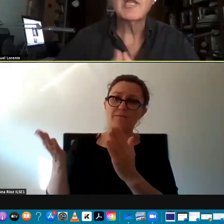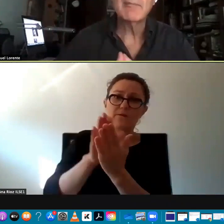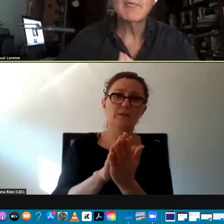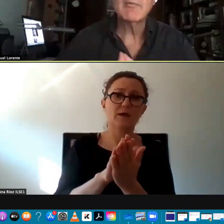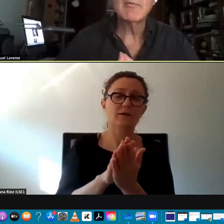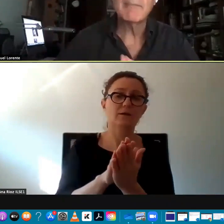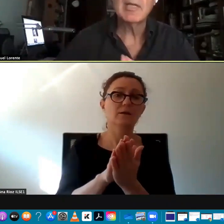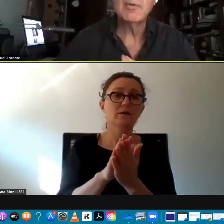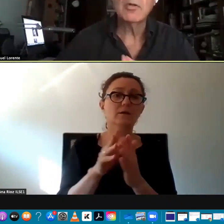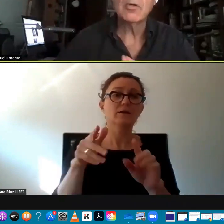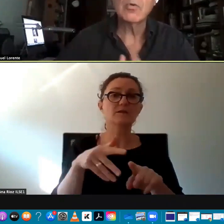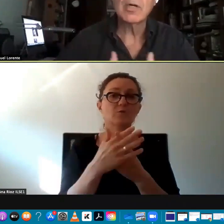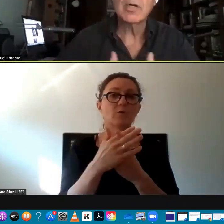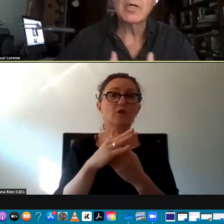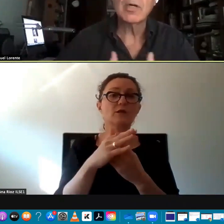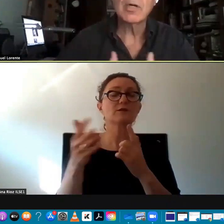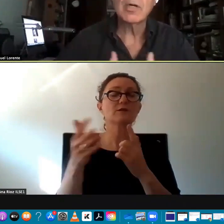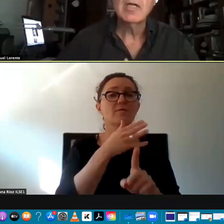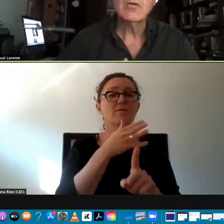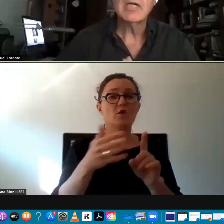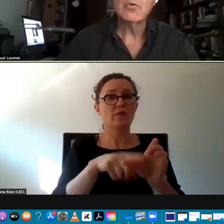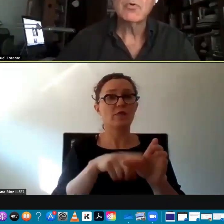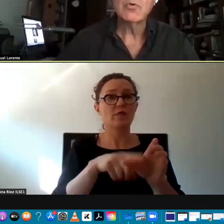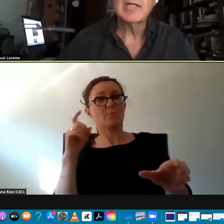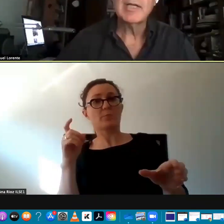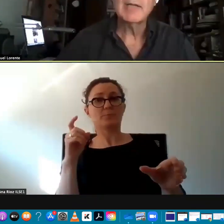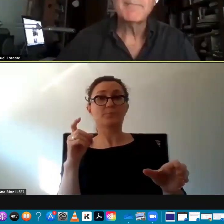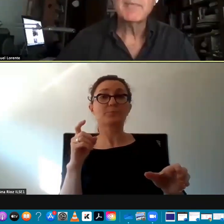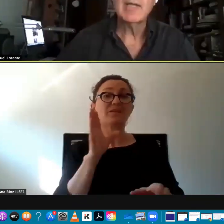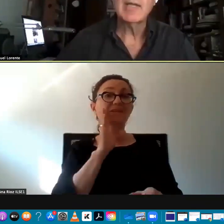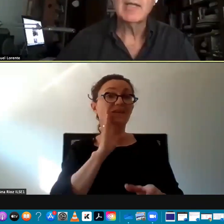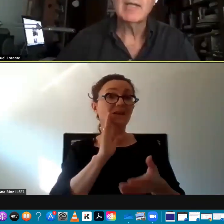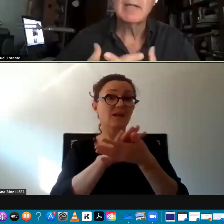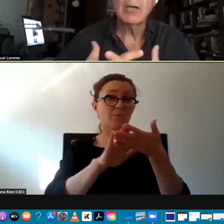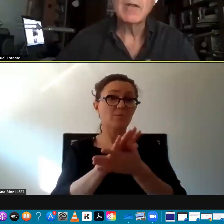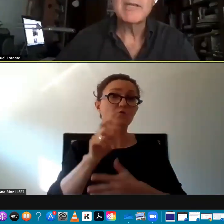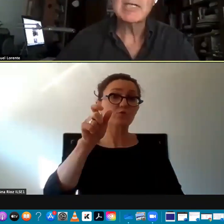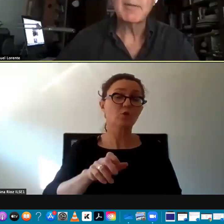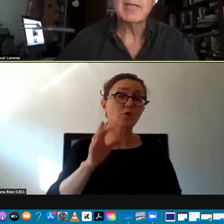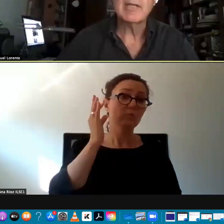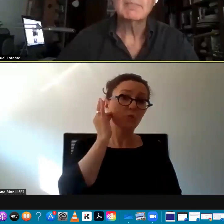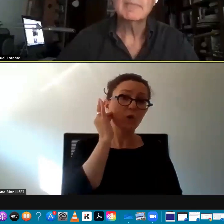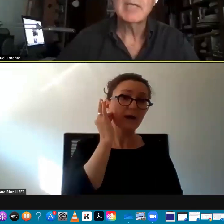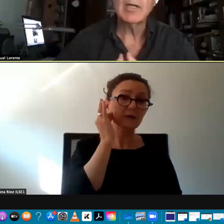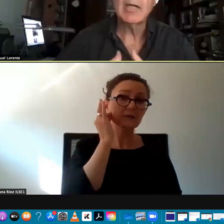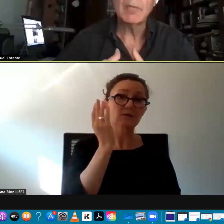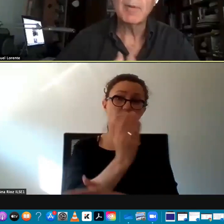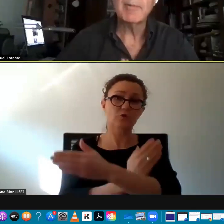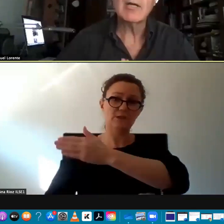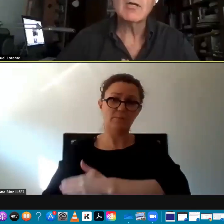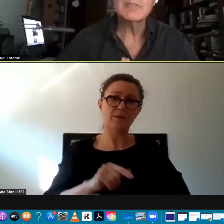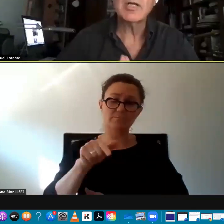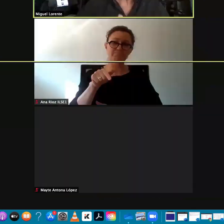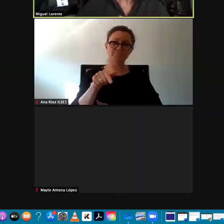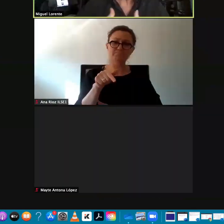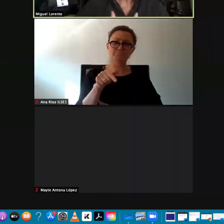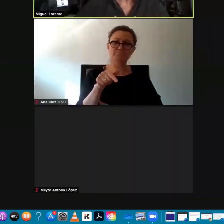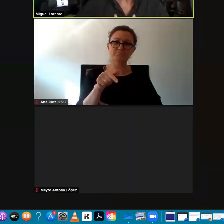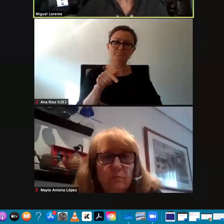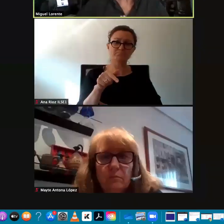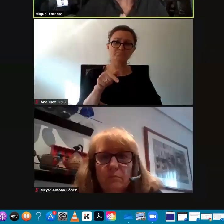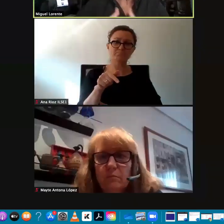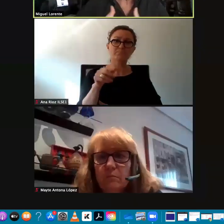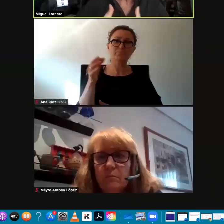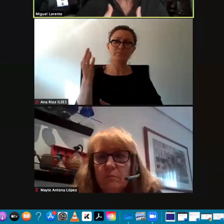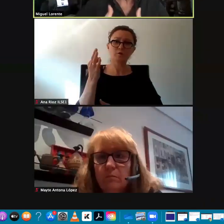violencia, como decíamos al principio, que ocurre con las mujeres que tienen alguna discapacidad. Tenemos que comprometernos porque es